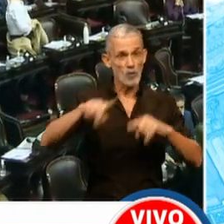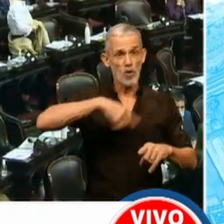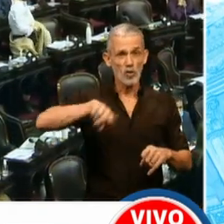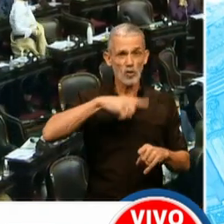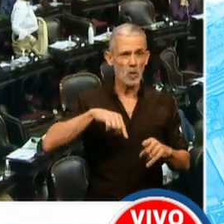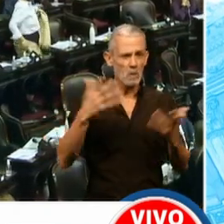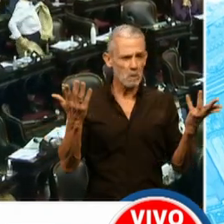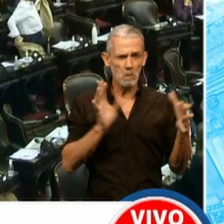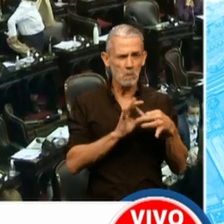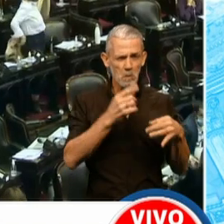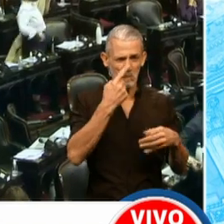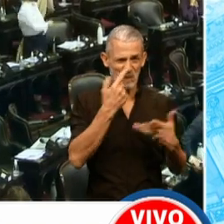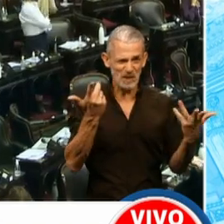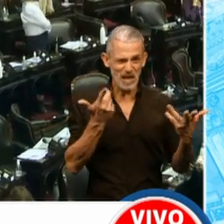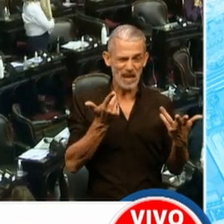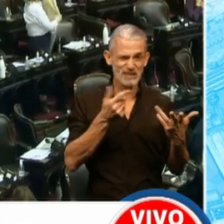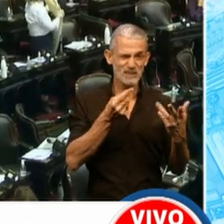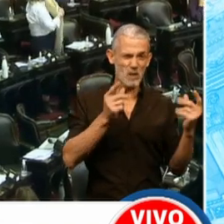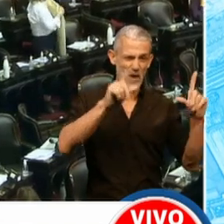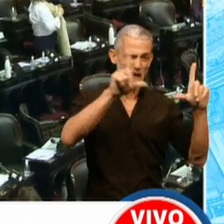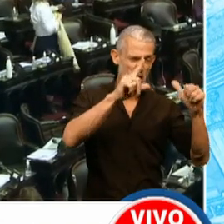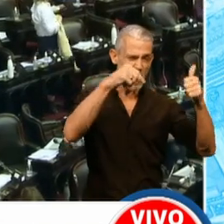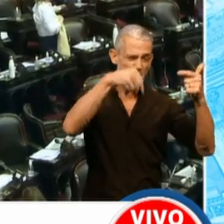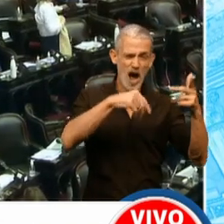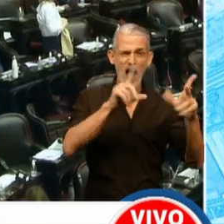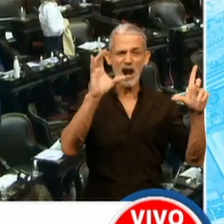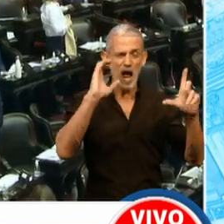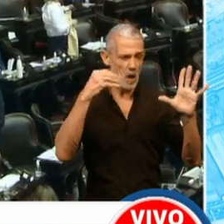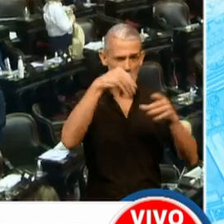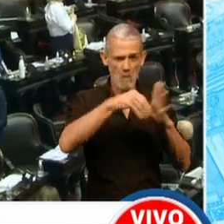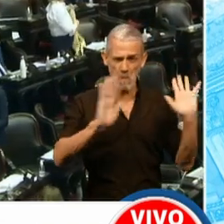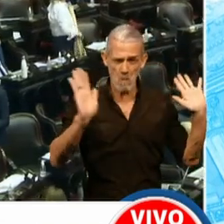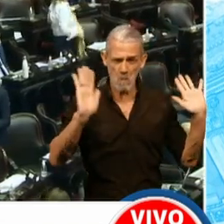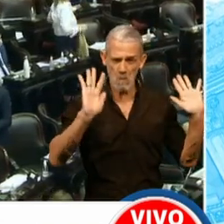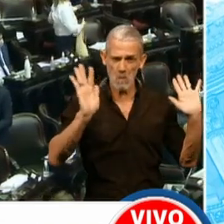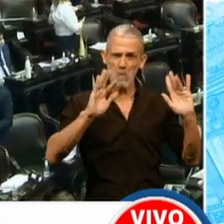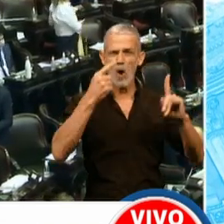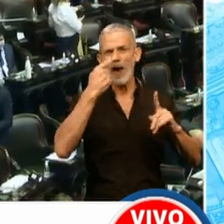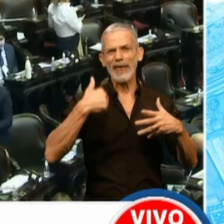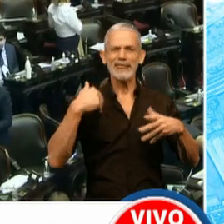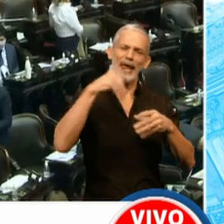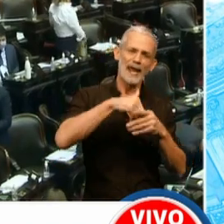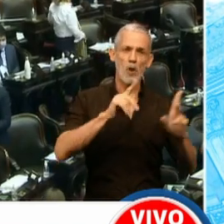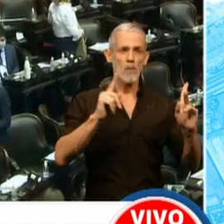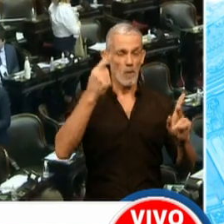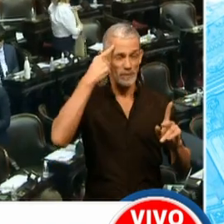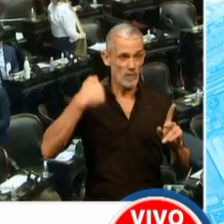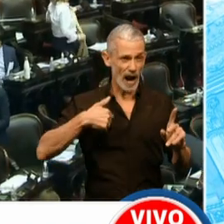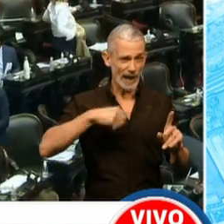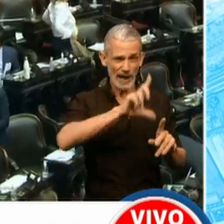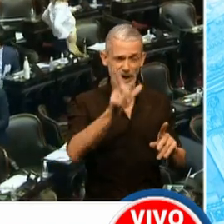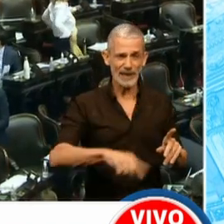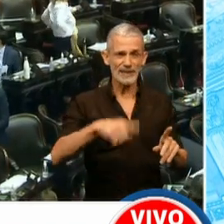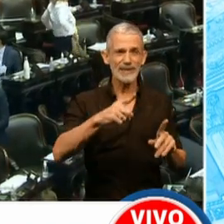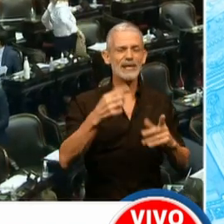ninguna relación con ningún medio no pertenecemos a ningún medio pero creemos y en la argentina es